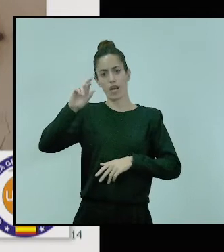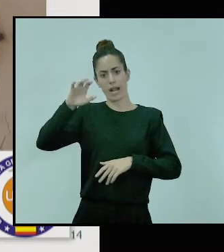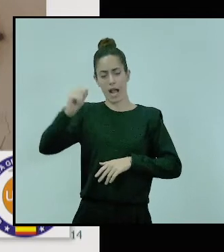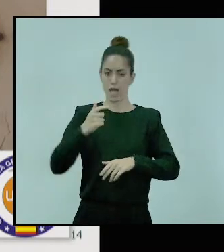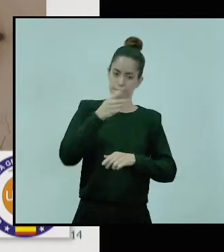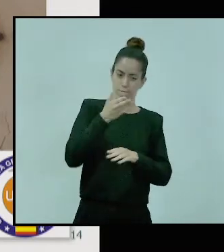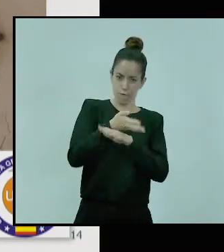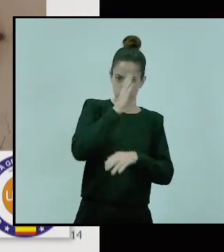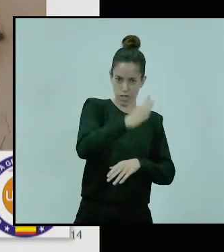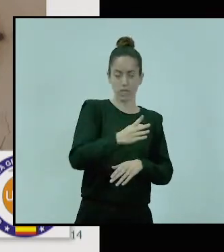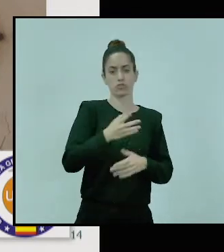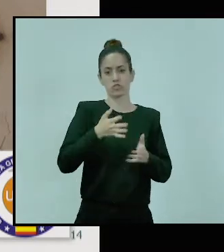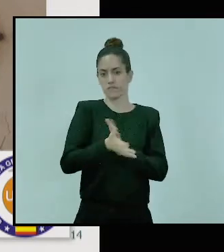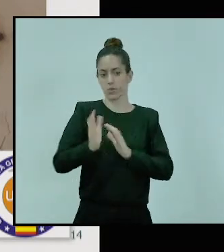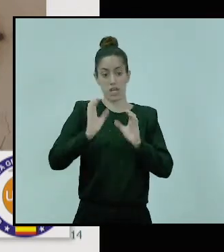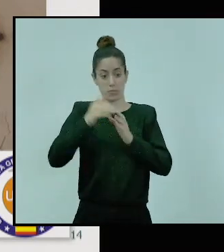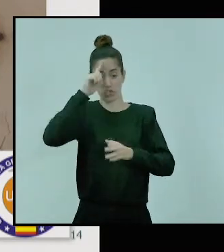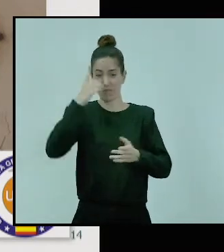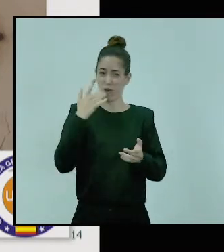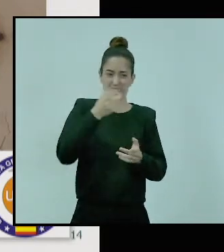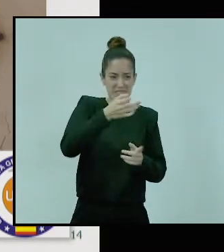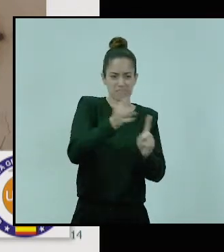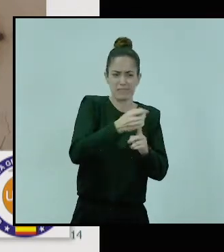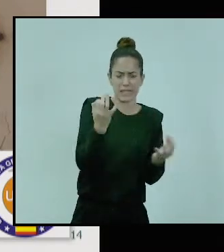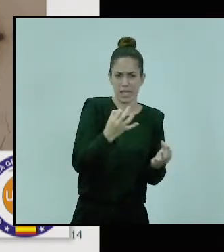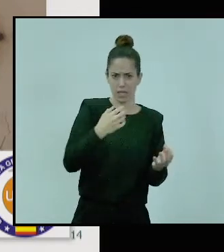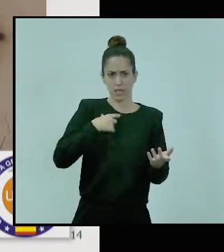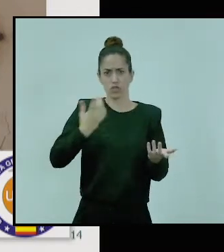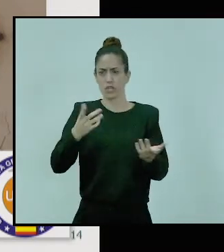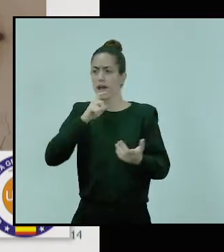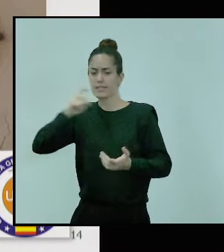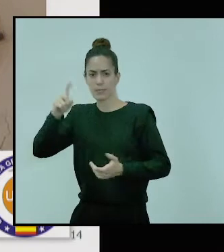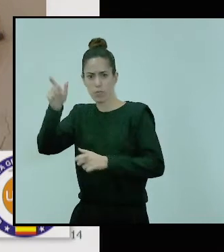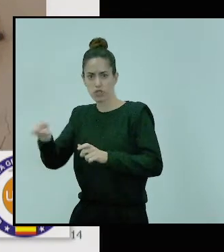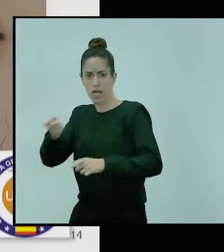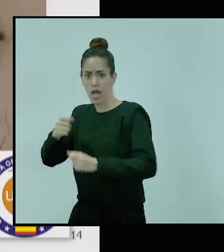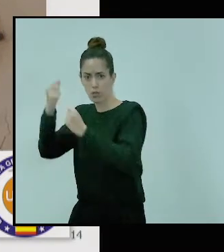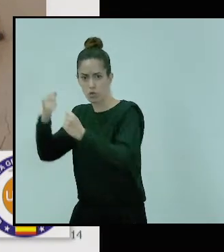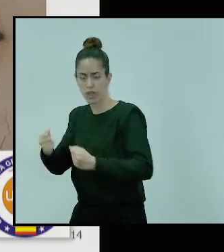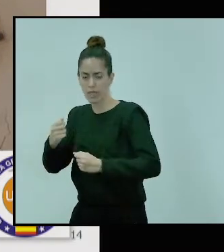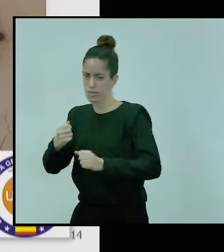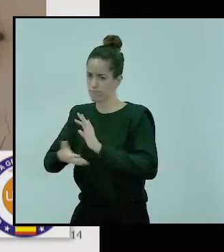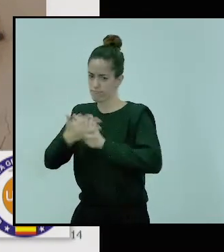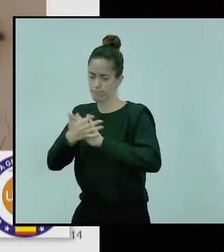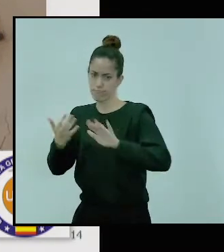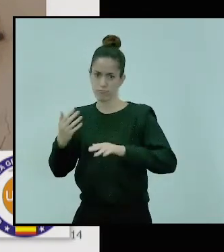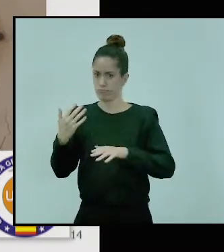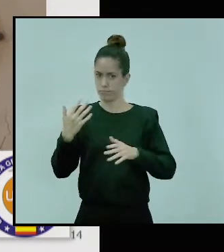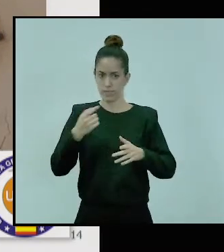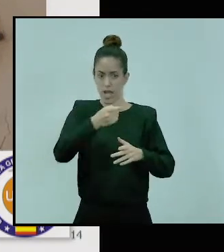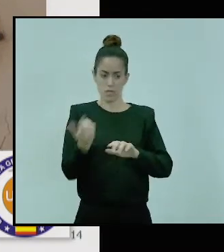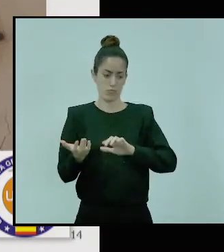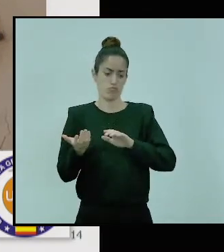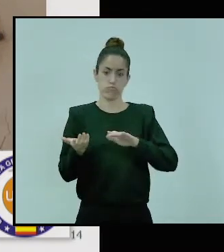equipo, no sabíamos muy bien qué nos íbamos a encontrar, avisamos a las autoridades, rápidamente montamos una